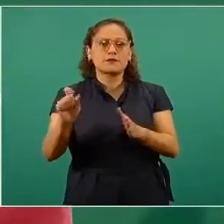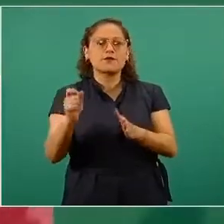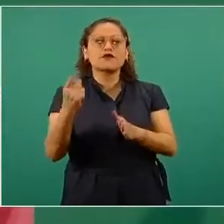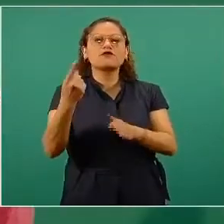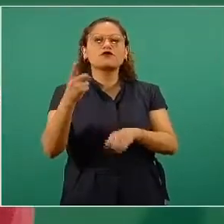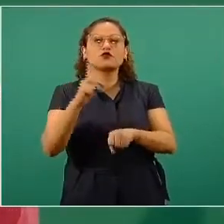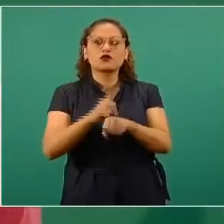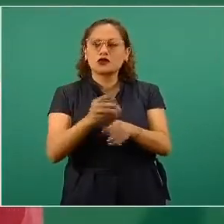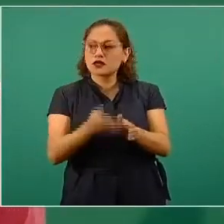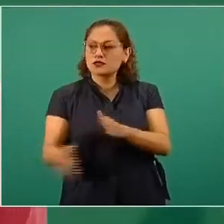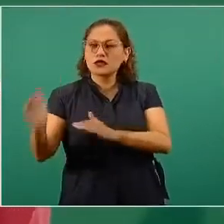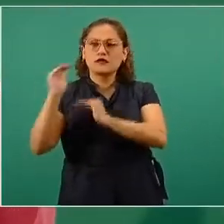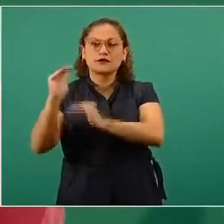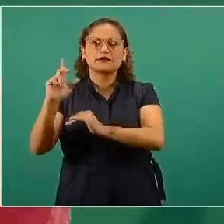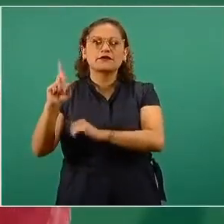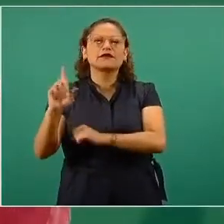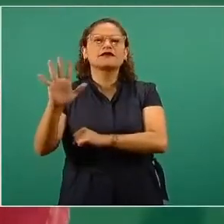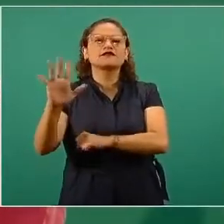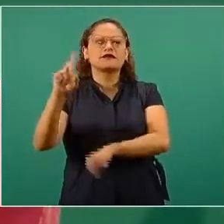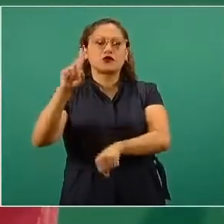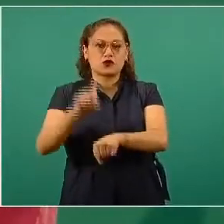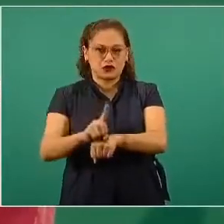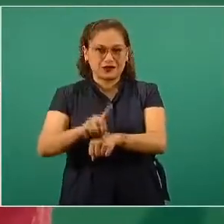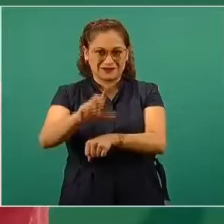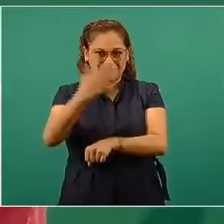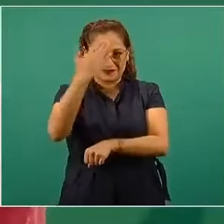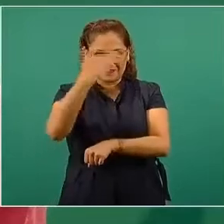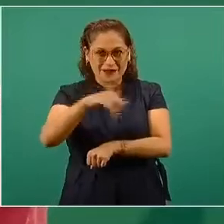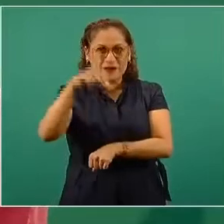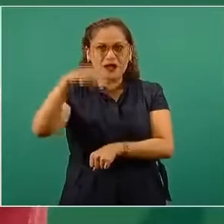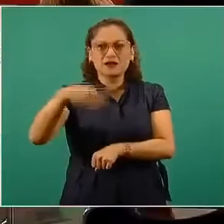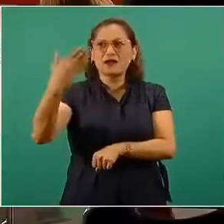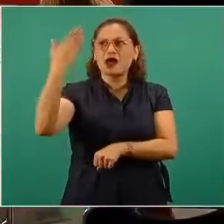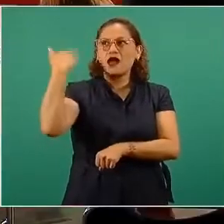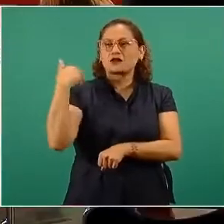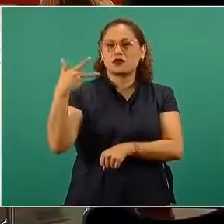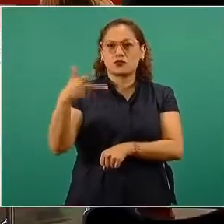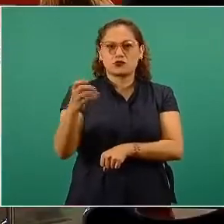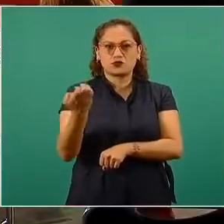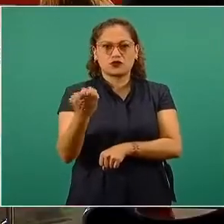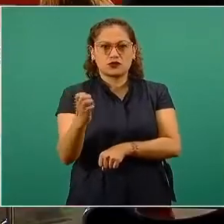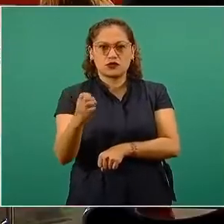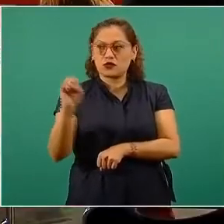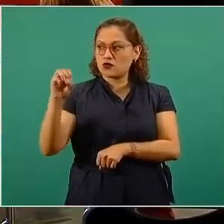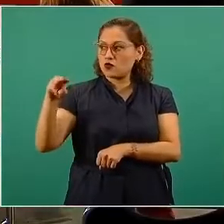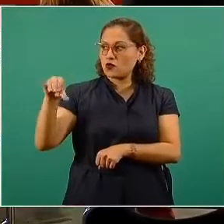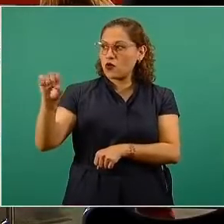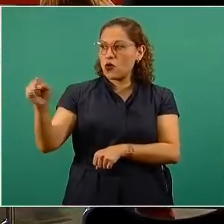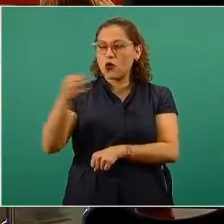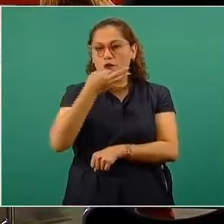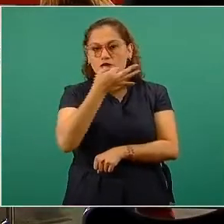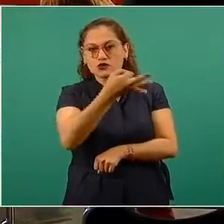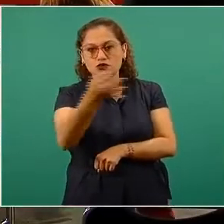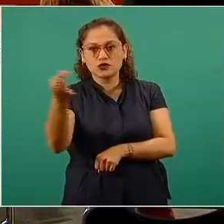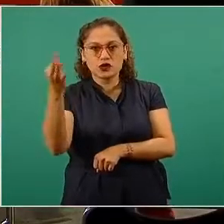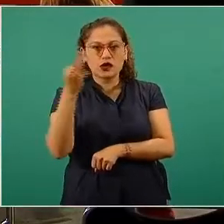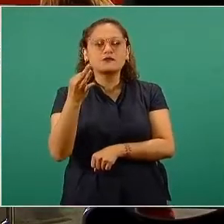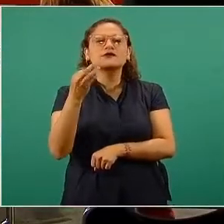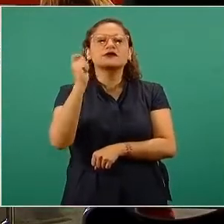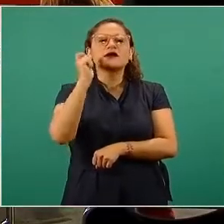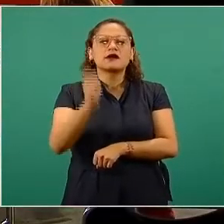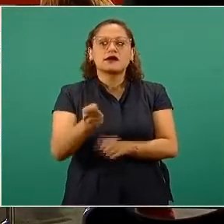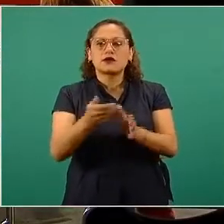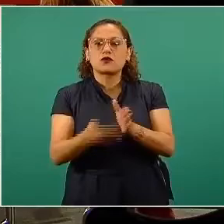días. De hecho, la OMS, el 8, se acordará que aquí lo mencionamos, el 8 de enero recomendó que se podía extender hasta